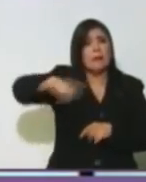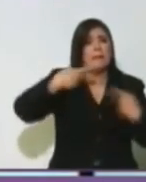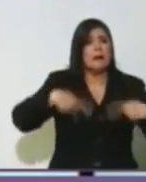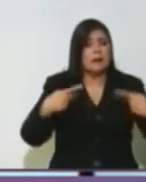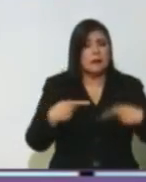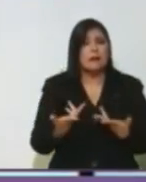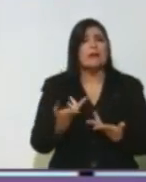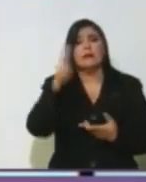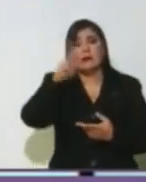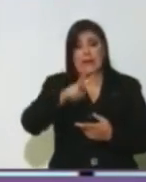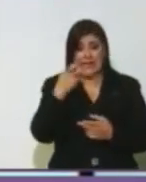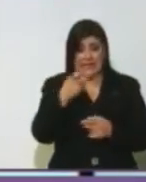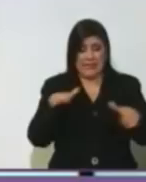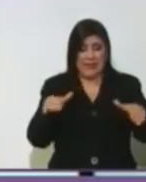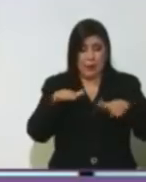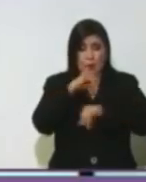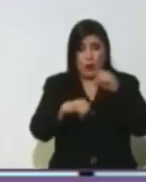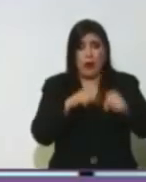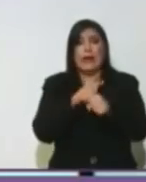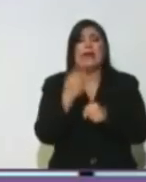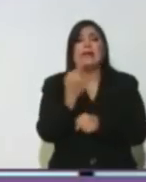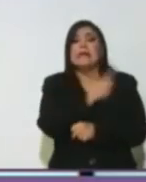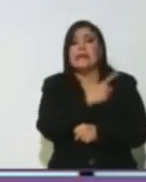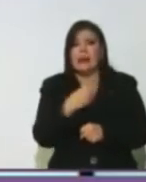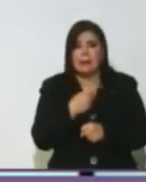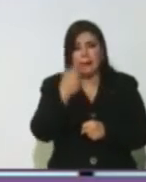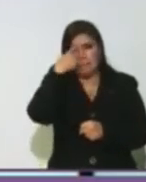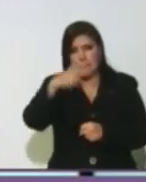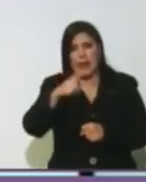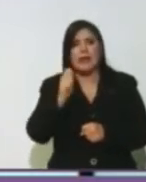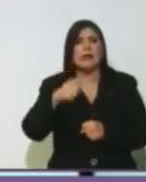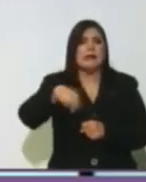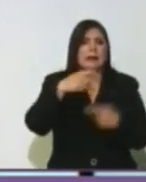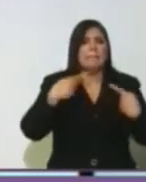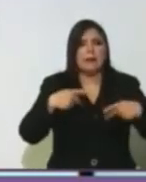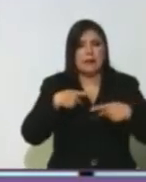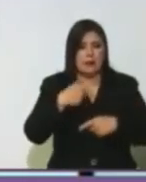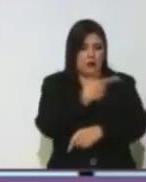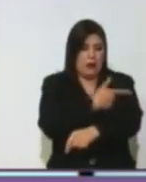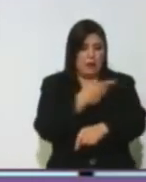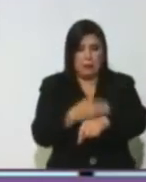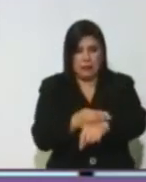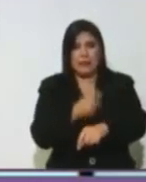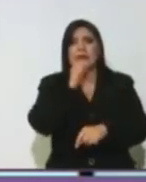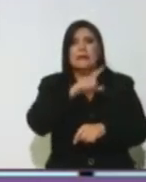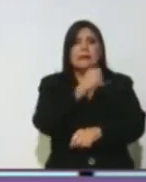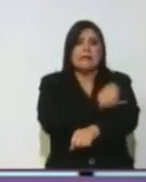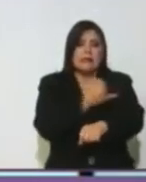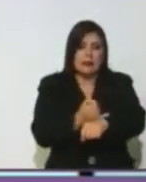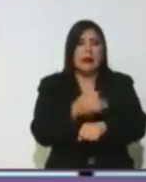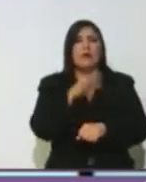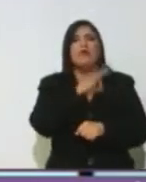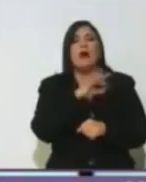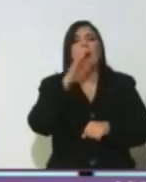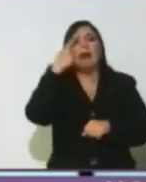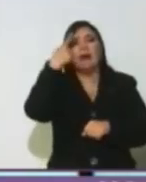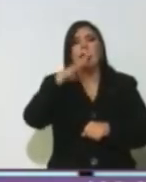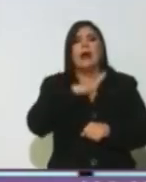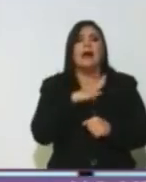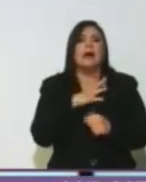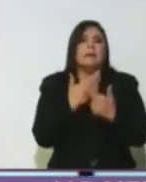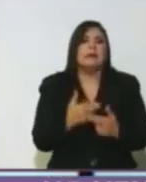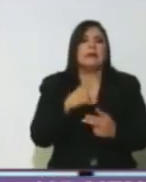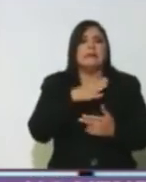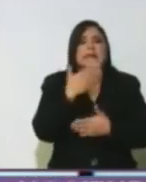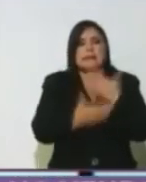aeropuerto necesitamos movilidad social que la gente de gustavo a madero iztapalapa tenga servicios de salud